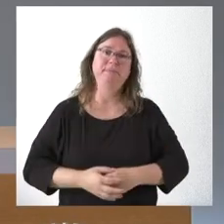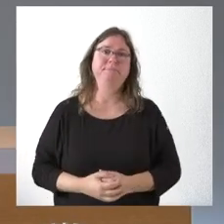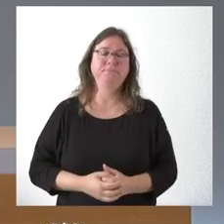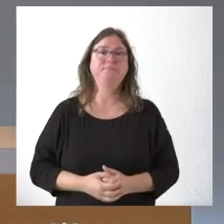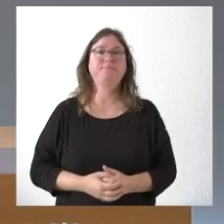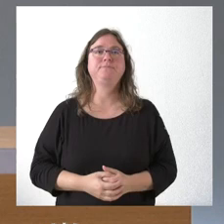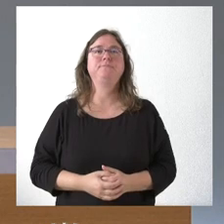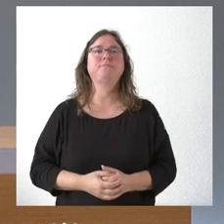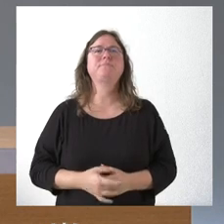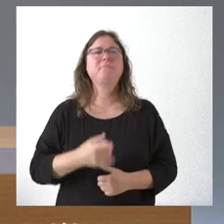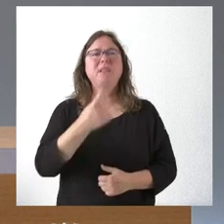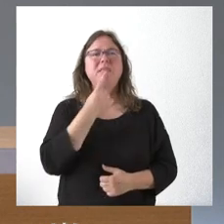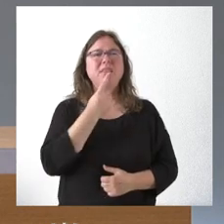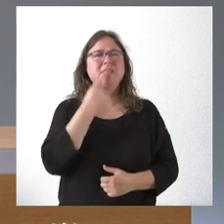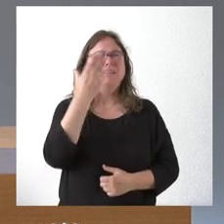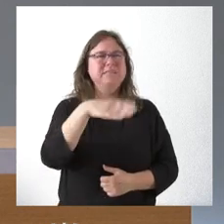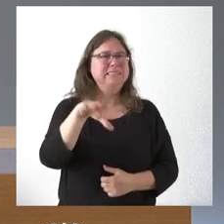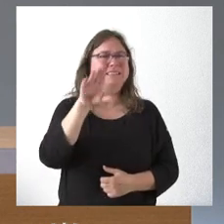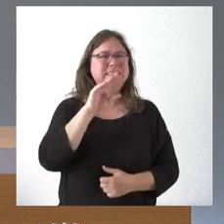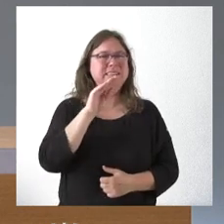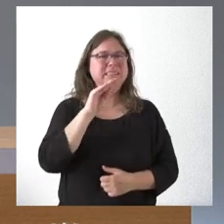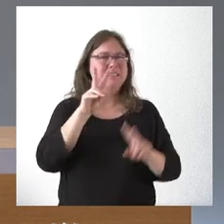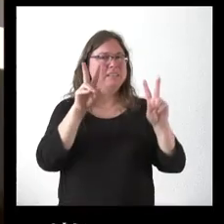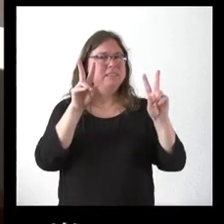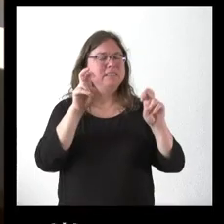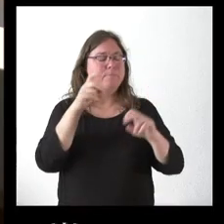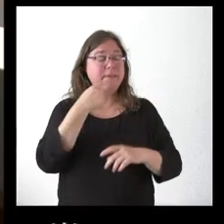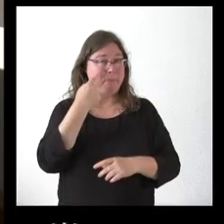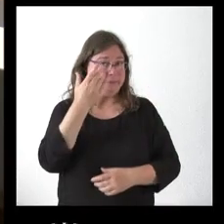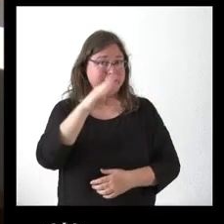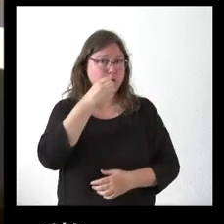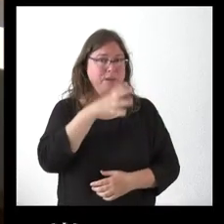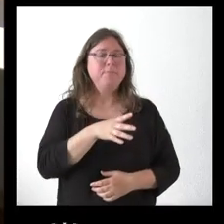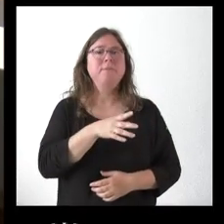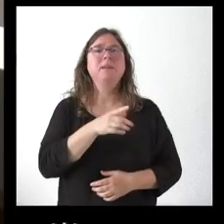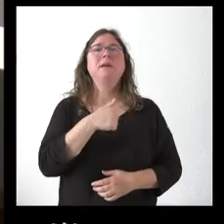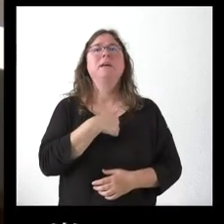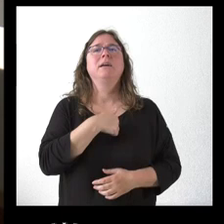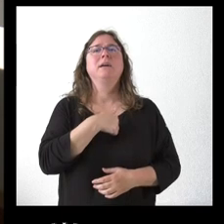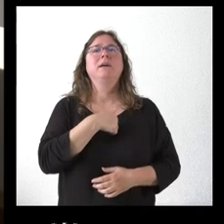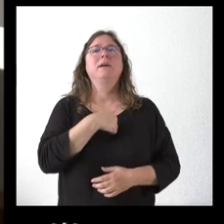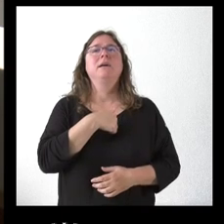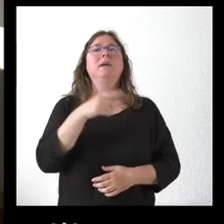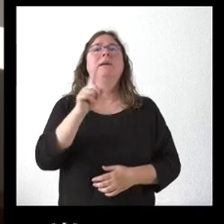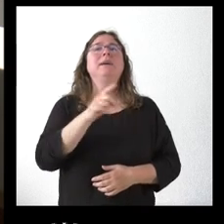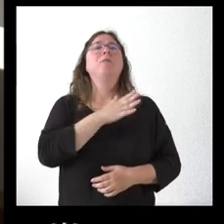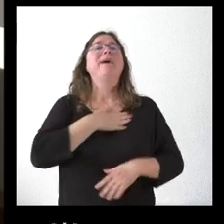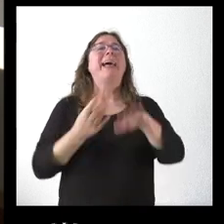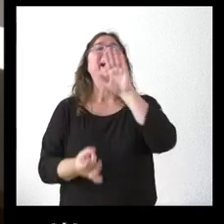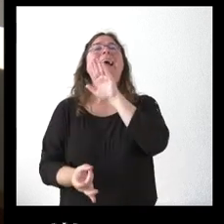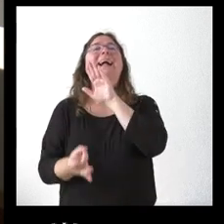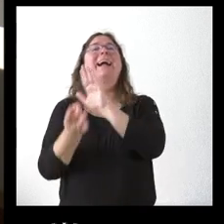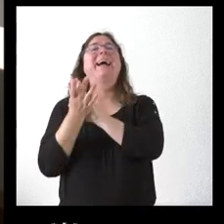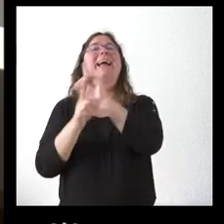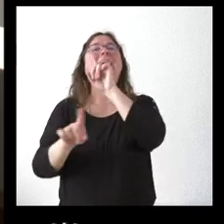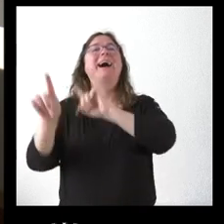Sí, ha dicho, creo que le he entendido sobre este tema, que deseamos, no estamos para crear problemas donde no